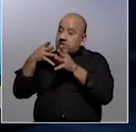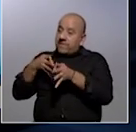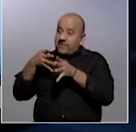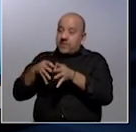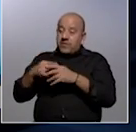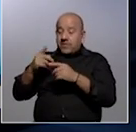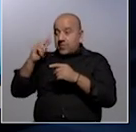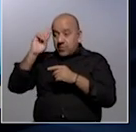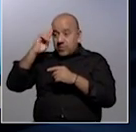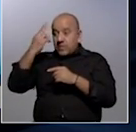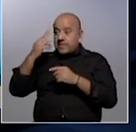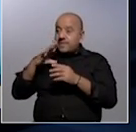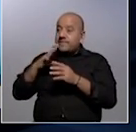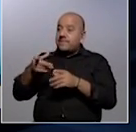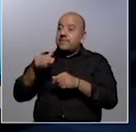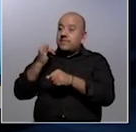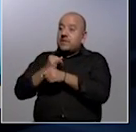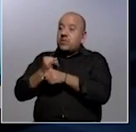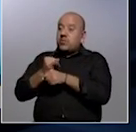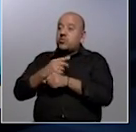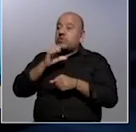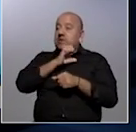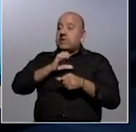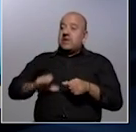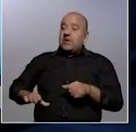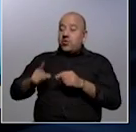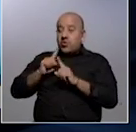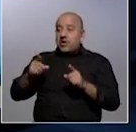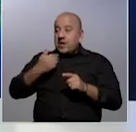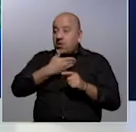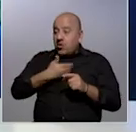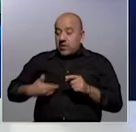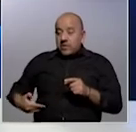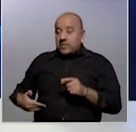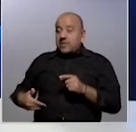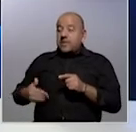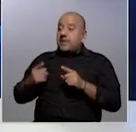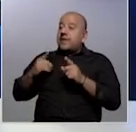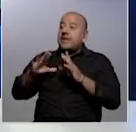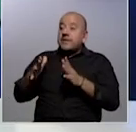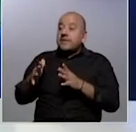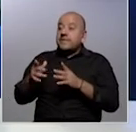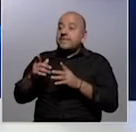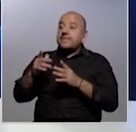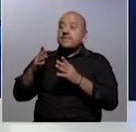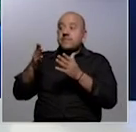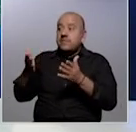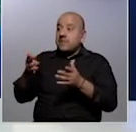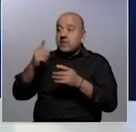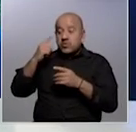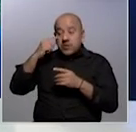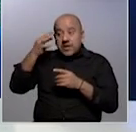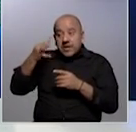la institución es una institución del estado no es una institución del gobierno pero es una institución que está metida en una realidad